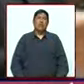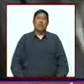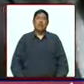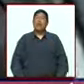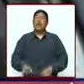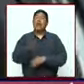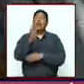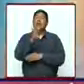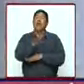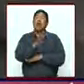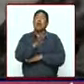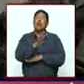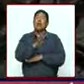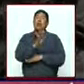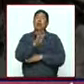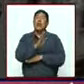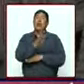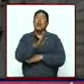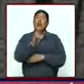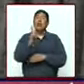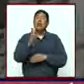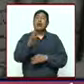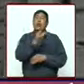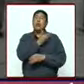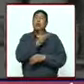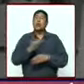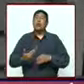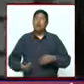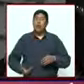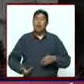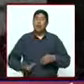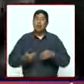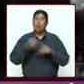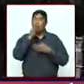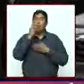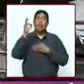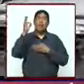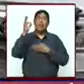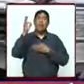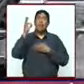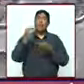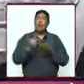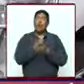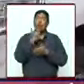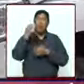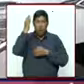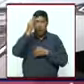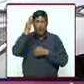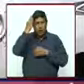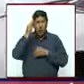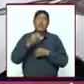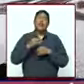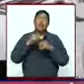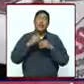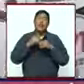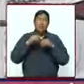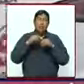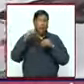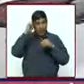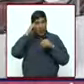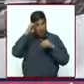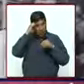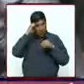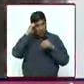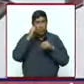Pasadas las 4 de la tarde en la vicepresidencia del Estado, Roger Mariaca juró como fiscal general del Estado. ¿Con qué